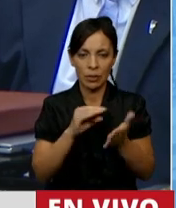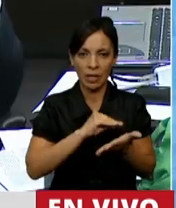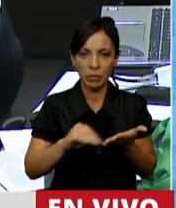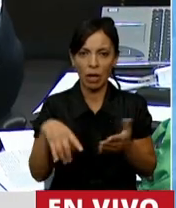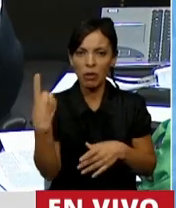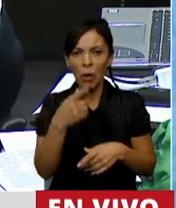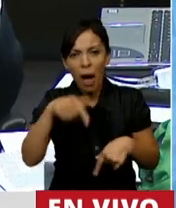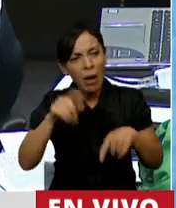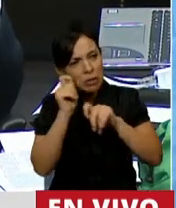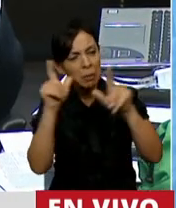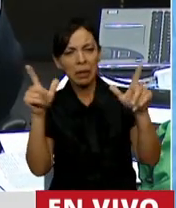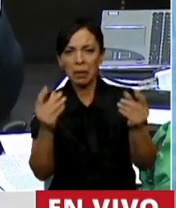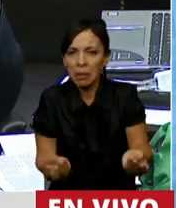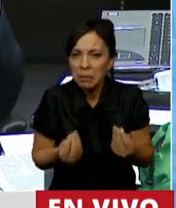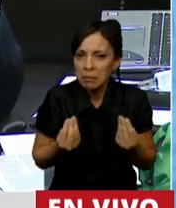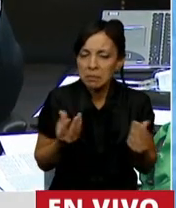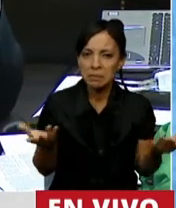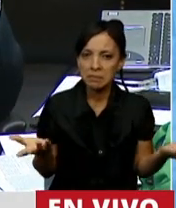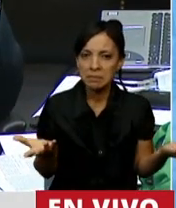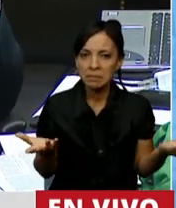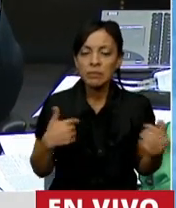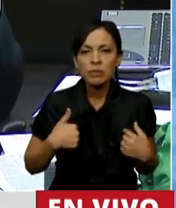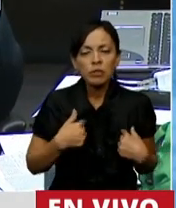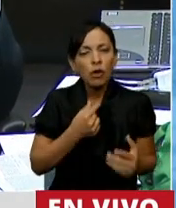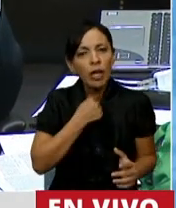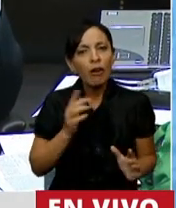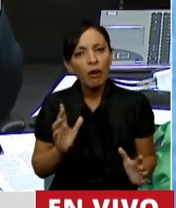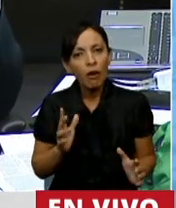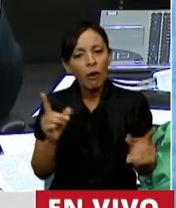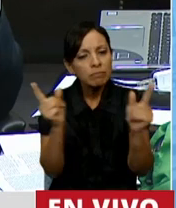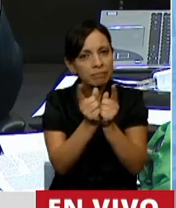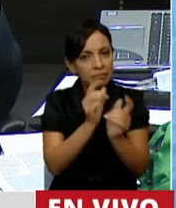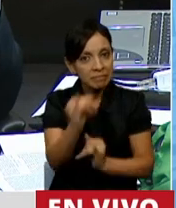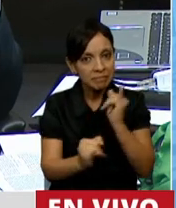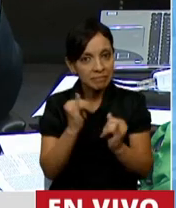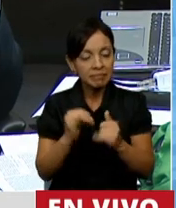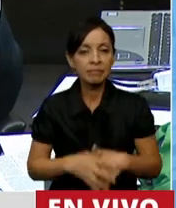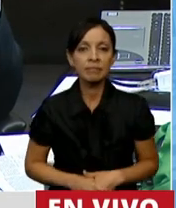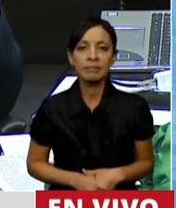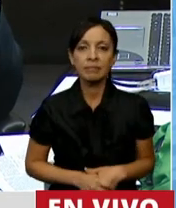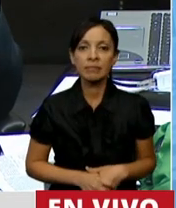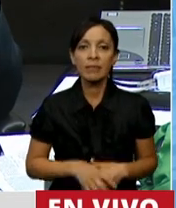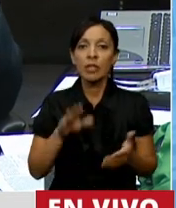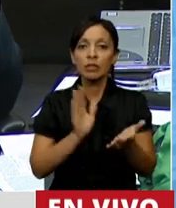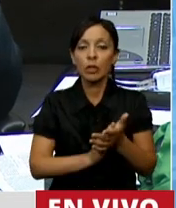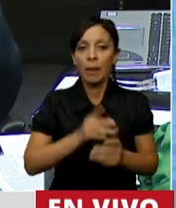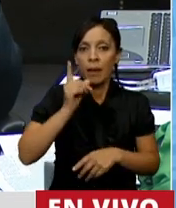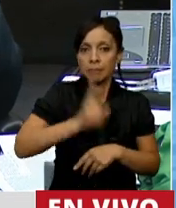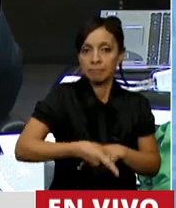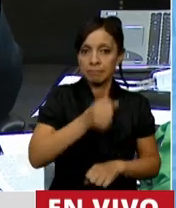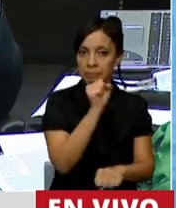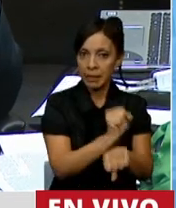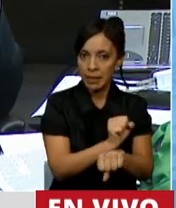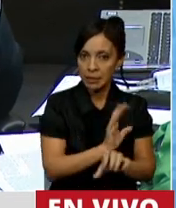sorprende no sé por qué nos sorprende yo quiero ser breve con respecto a la penalización hay